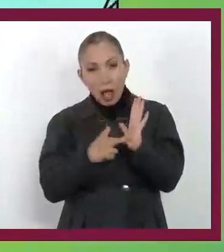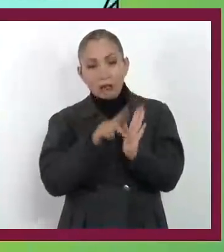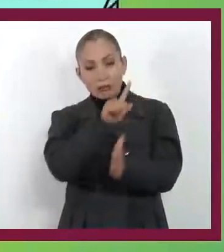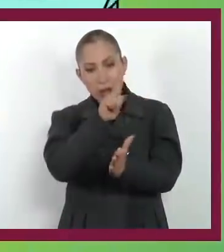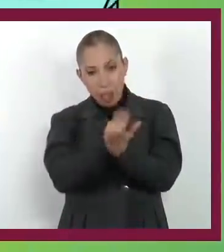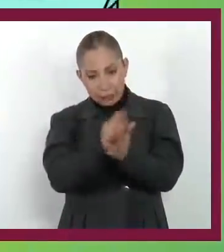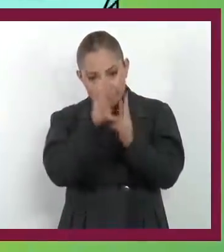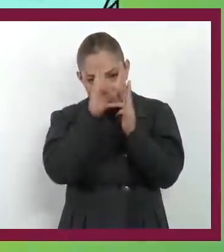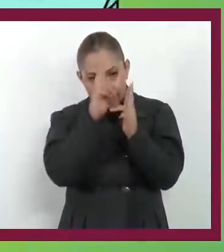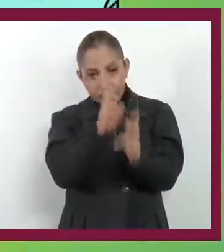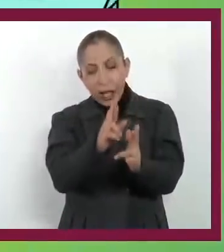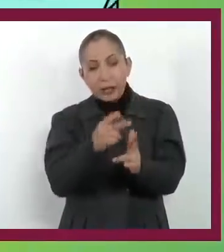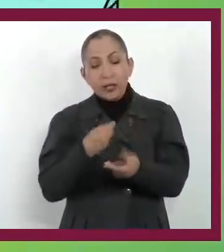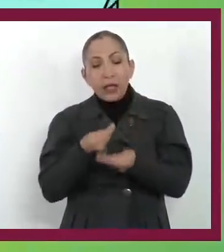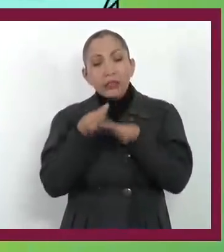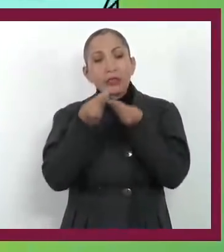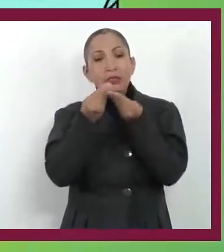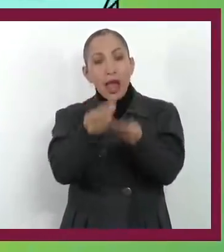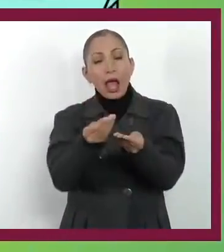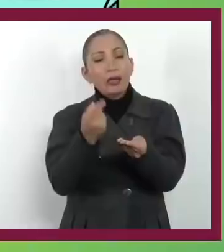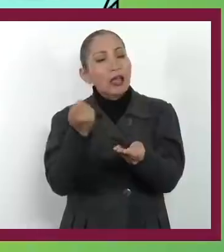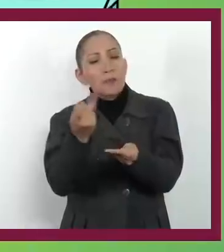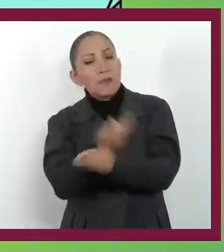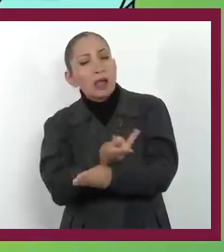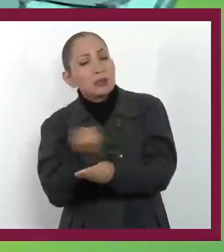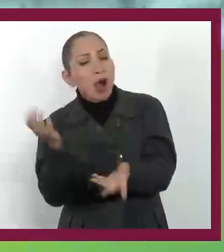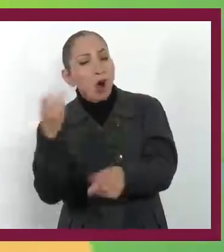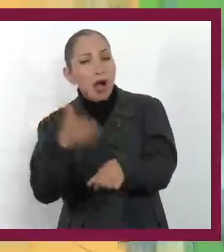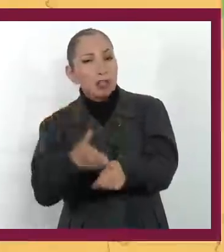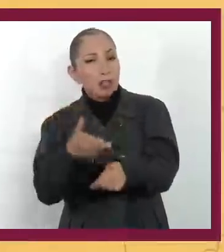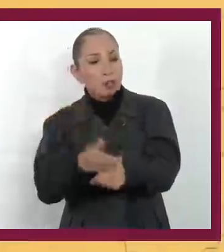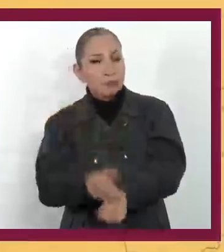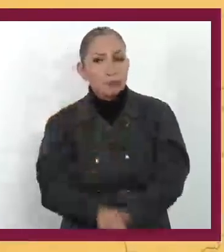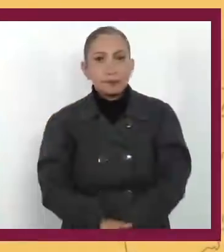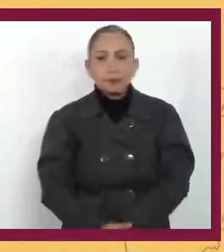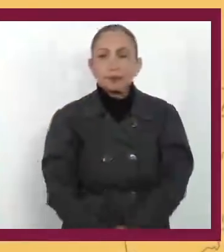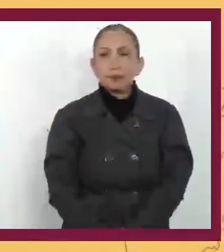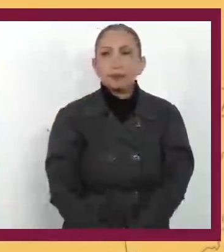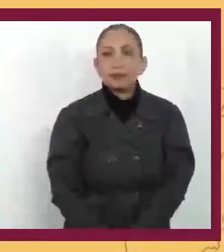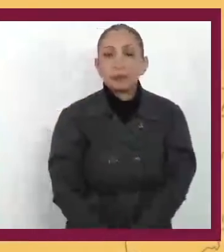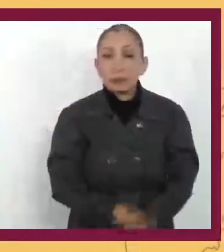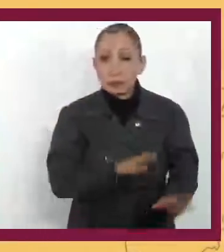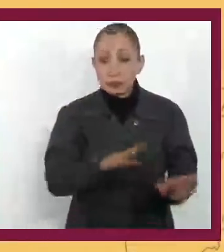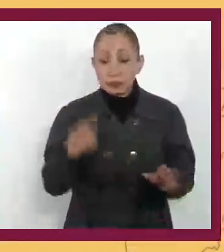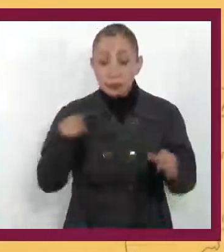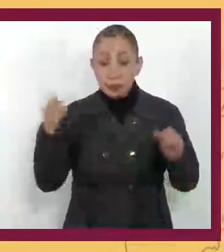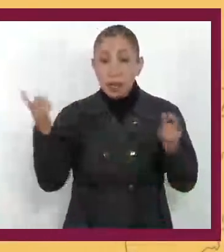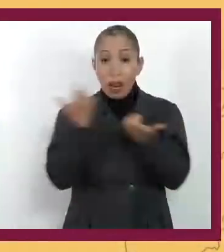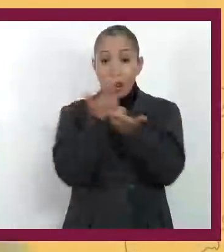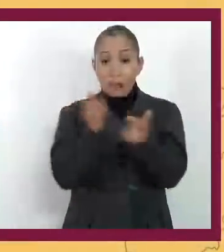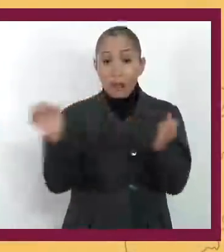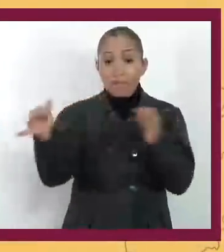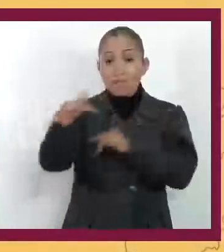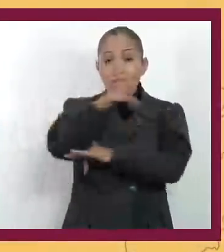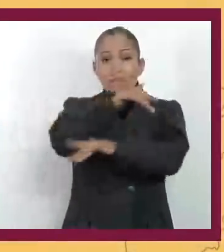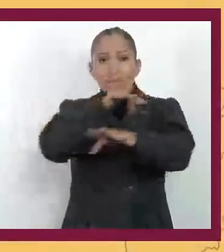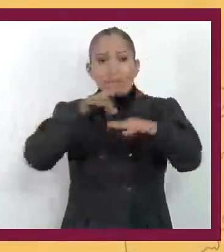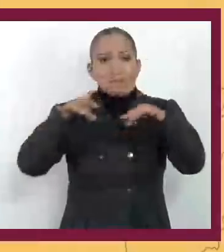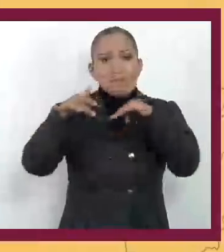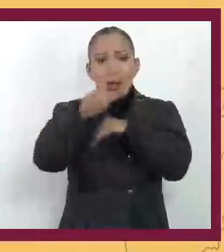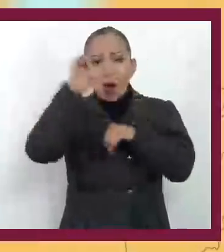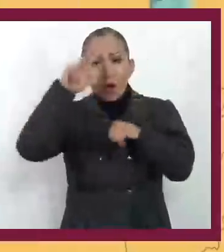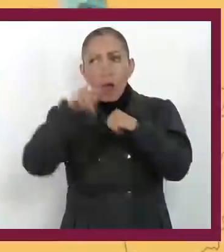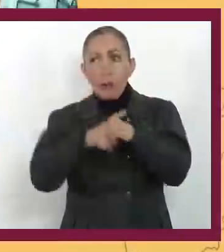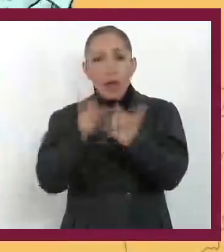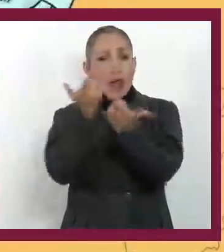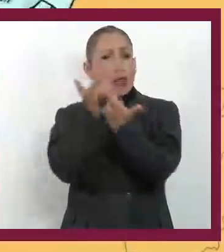legalidad y a la proporcionalidad de los delitos y penas. En cuanto a la movilidad de la Unión Europea, el concepto